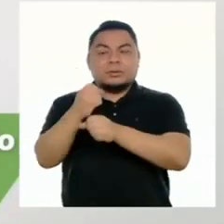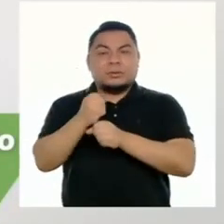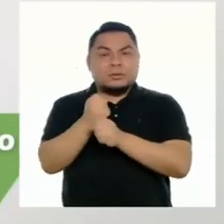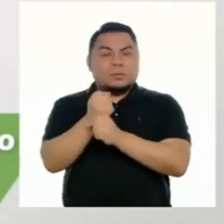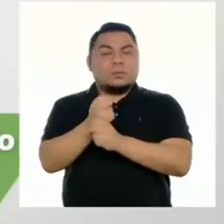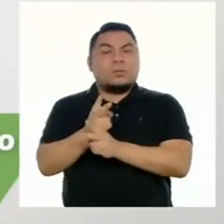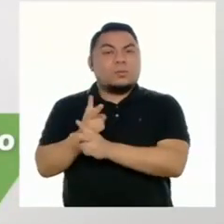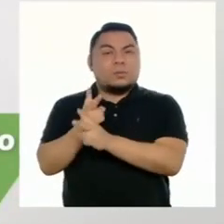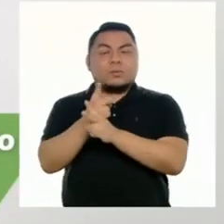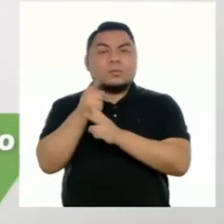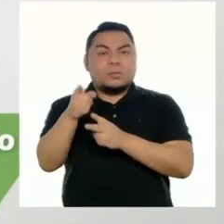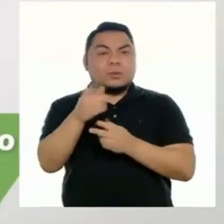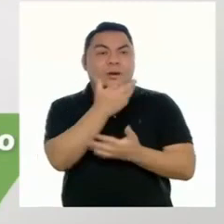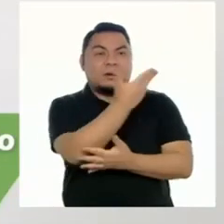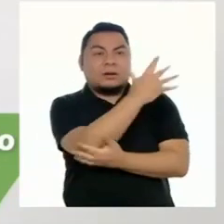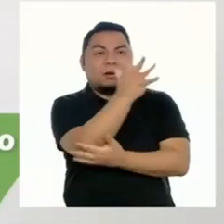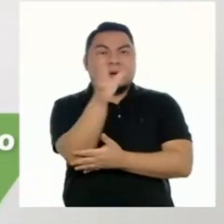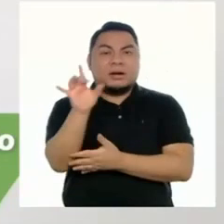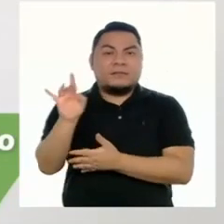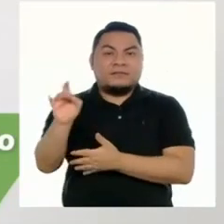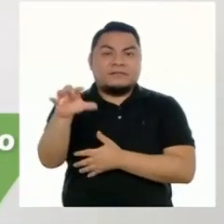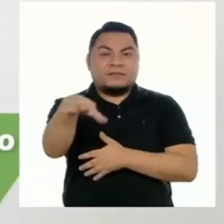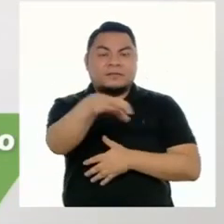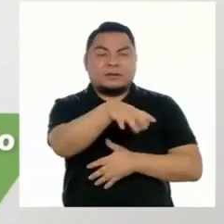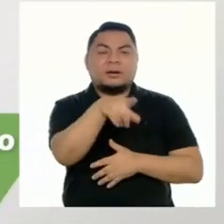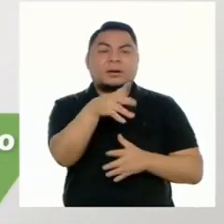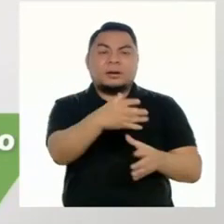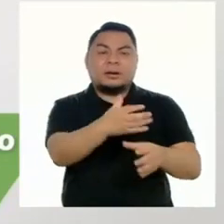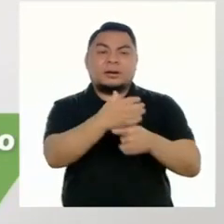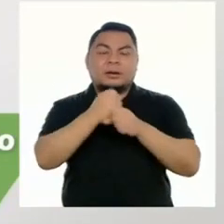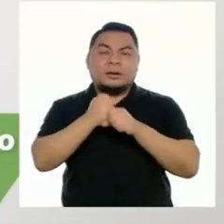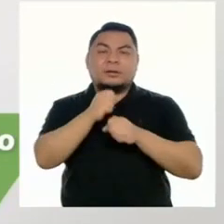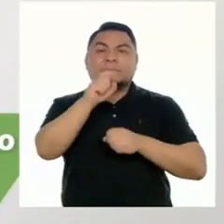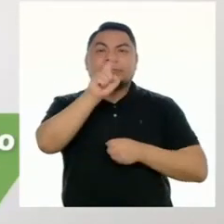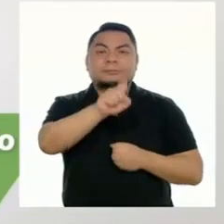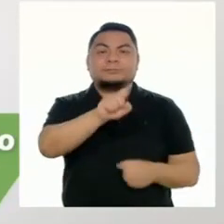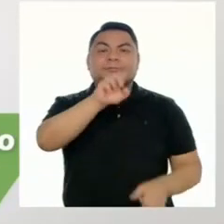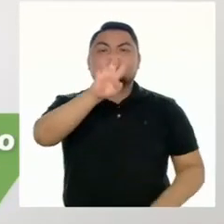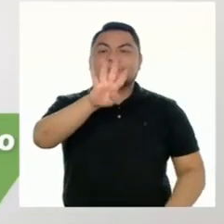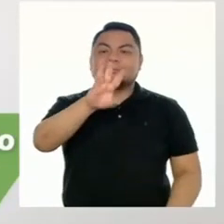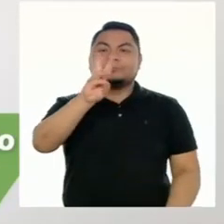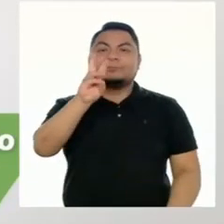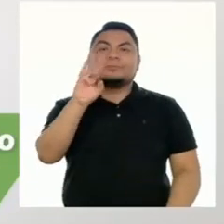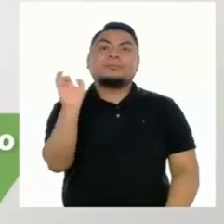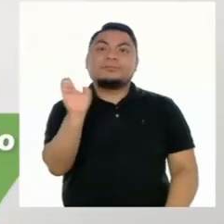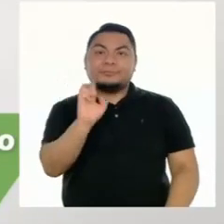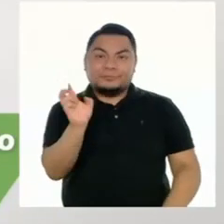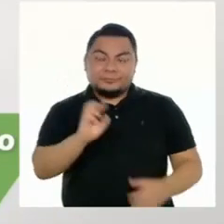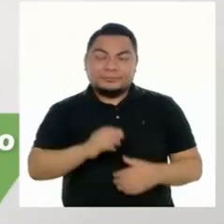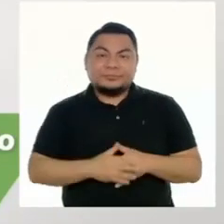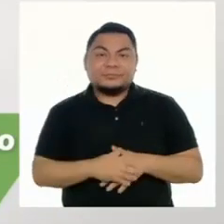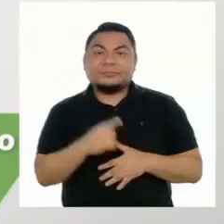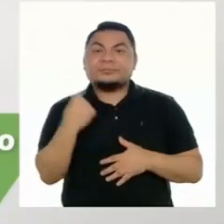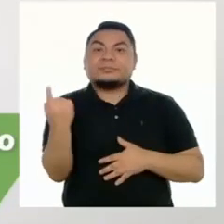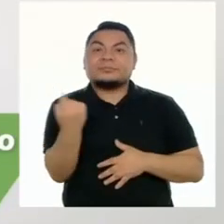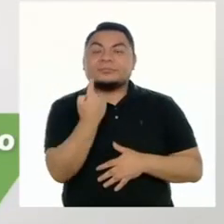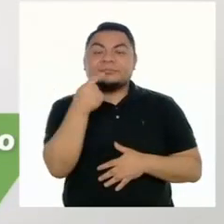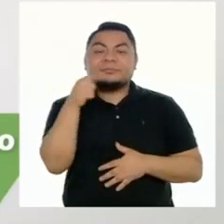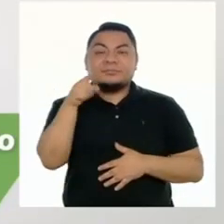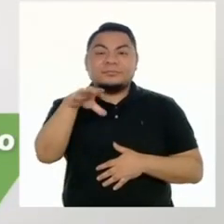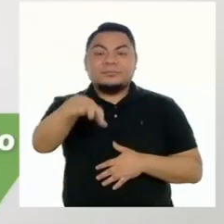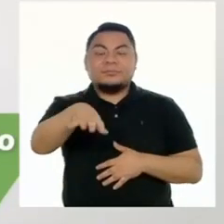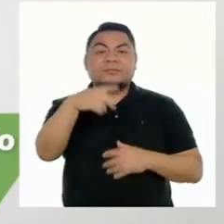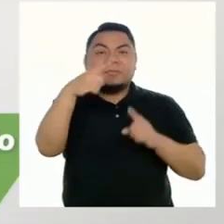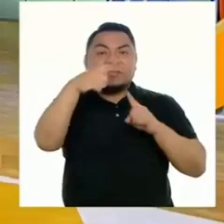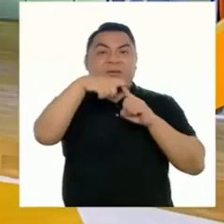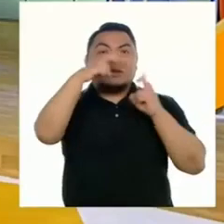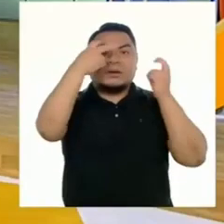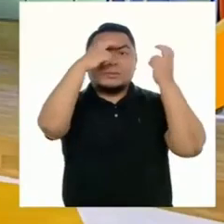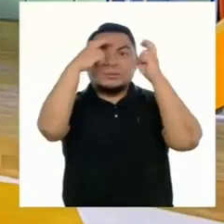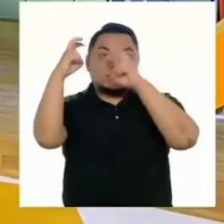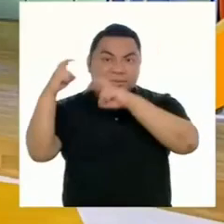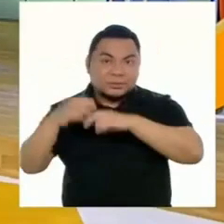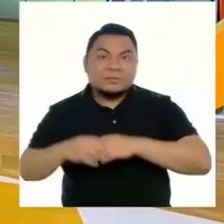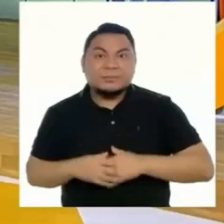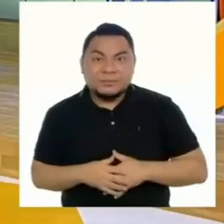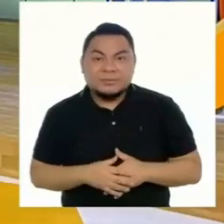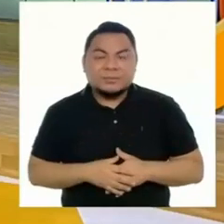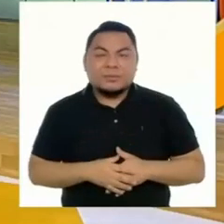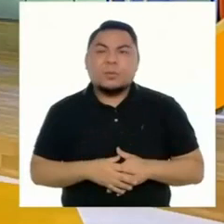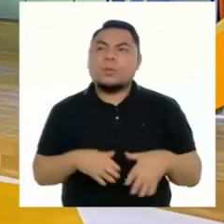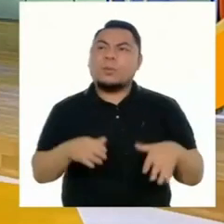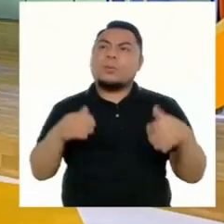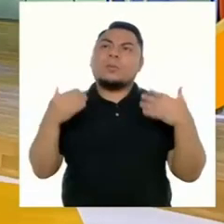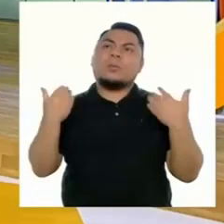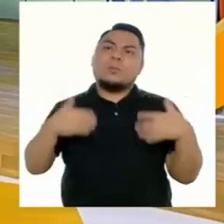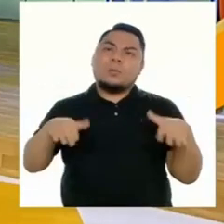nuestra biodiversidad, recupera 146 dólares, solo en el sector turismo.